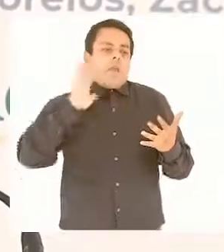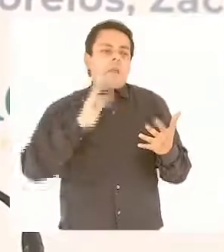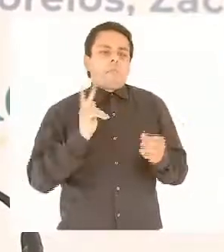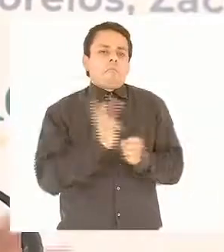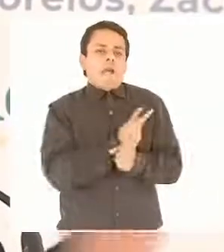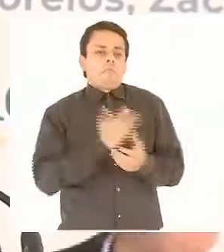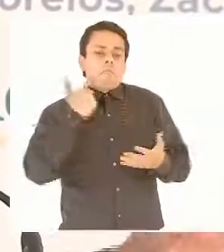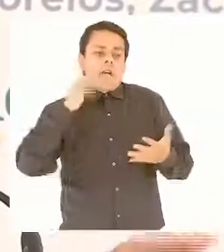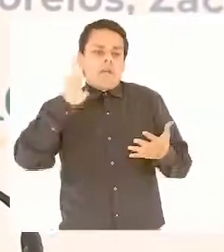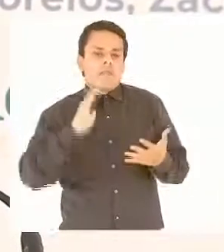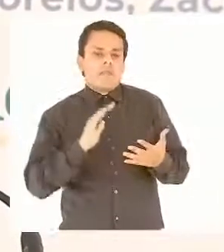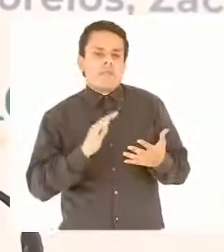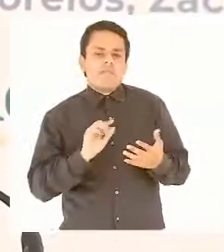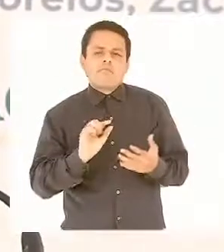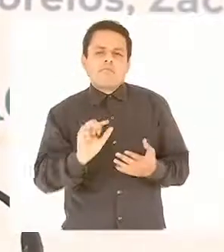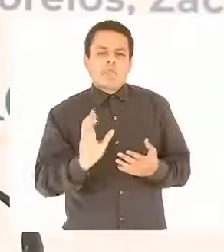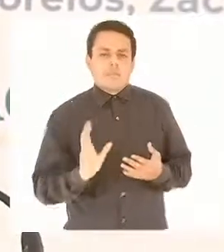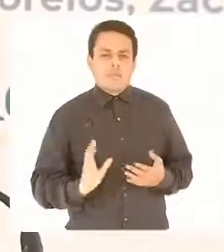Muy poquito,